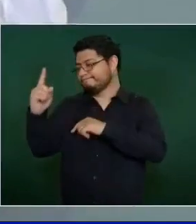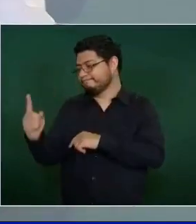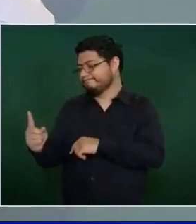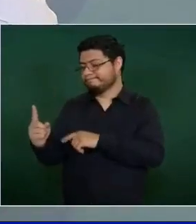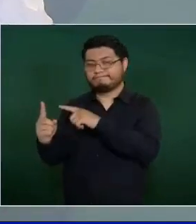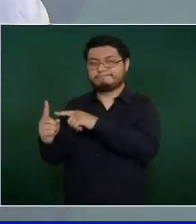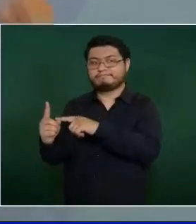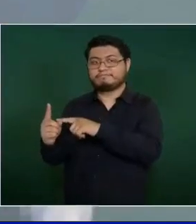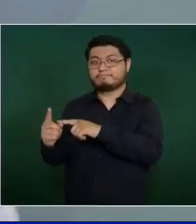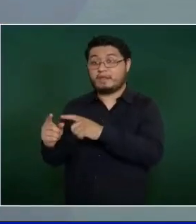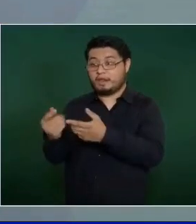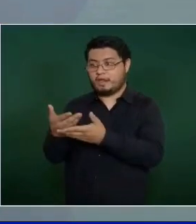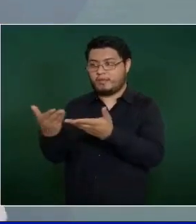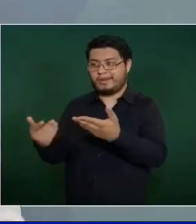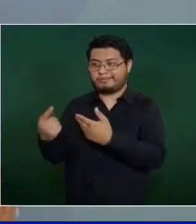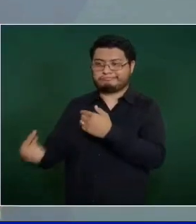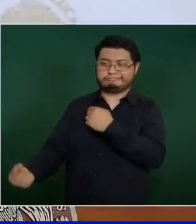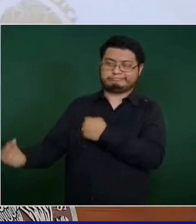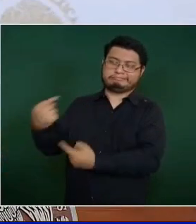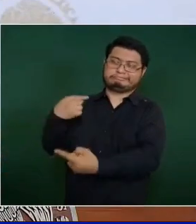está en contra de nosotros, pero